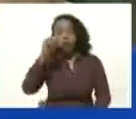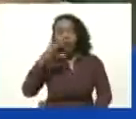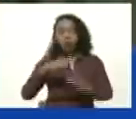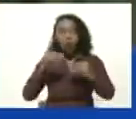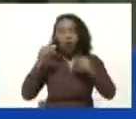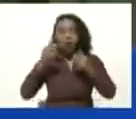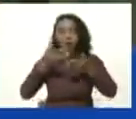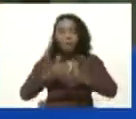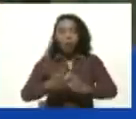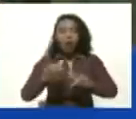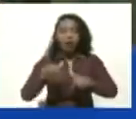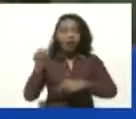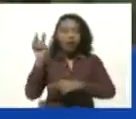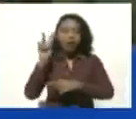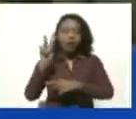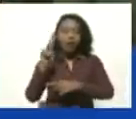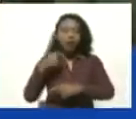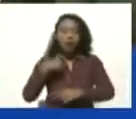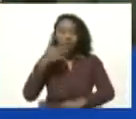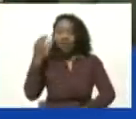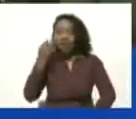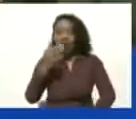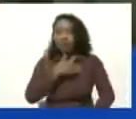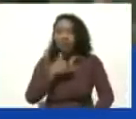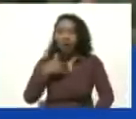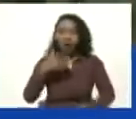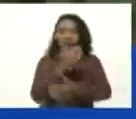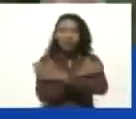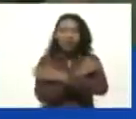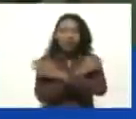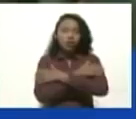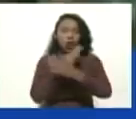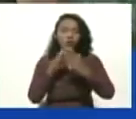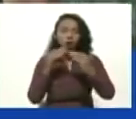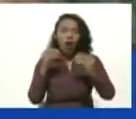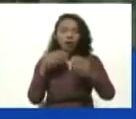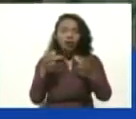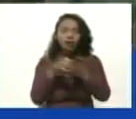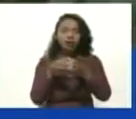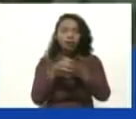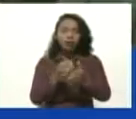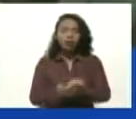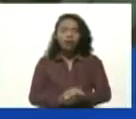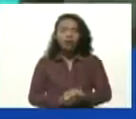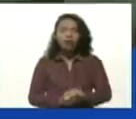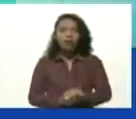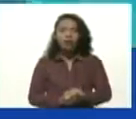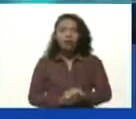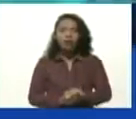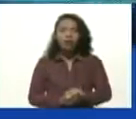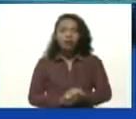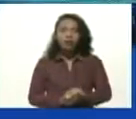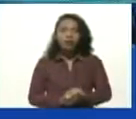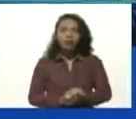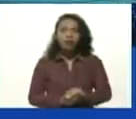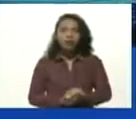Venezuela. De verdad quiero felicitar a todo el equipo, a Coirán,